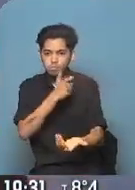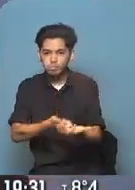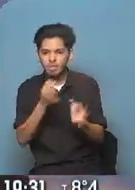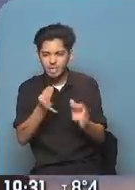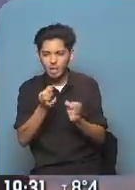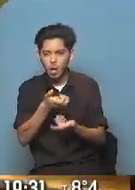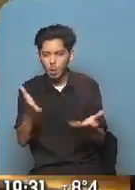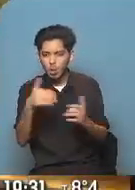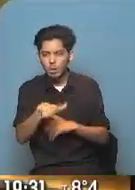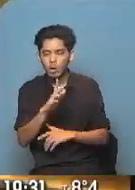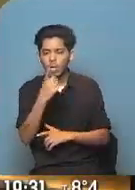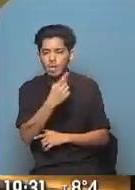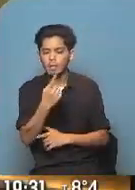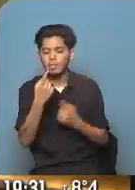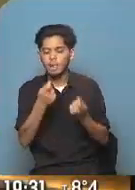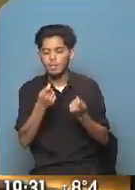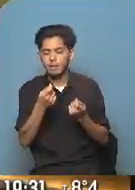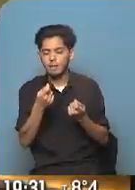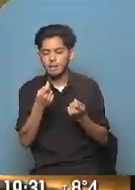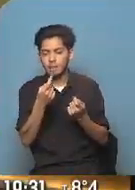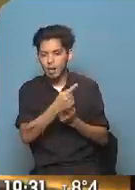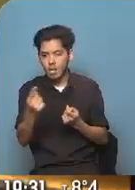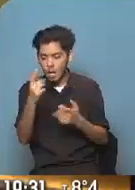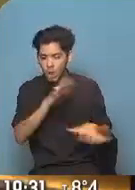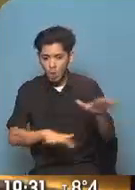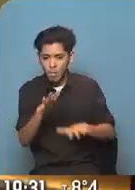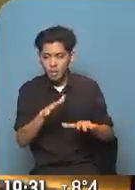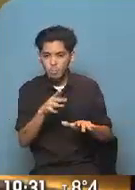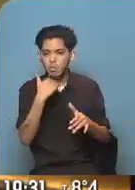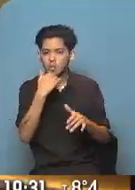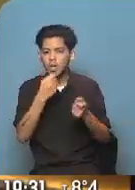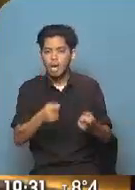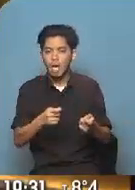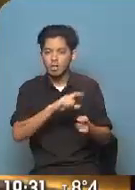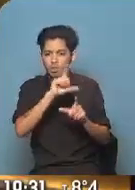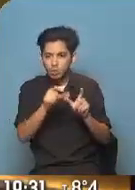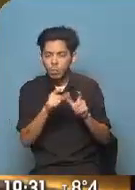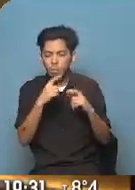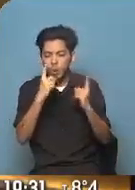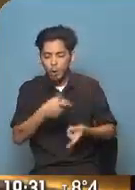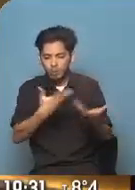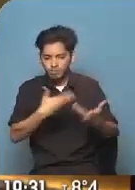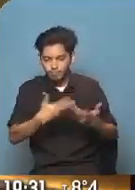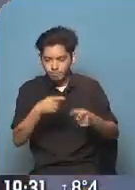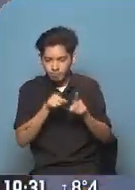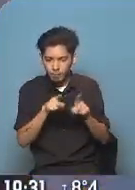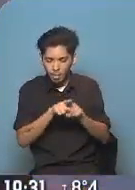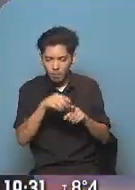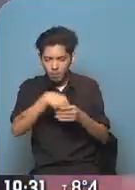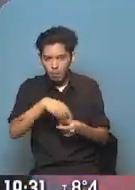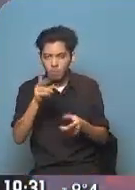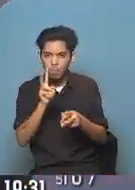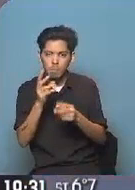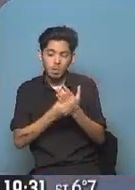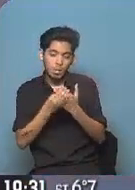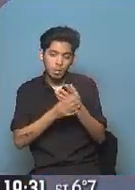para cada uno de estos operativos no tengo los números exactos este aquí pero está dentro del presupuesto que maneja el ministerio de fe la otra crítica que